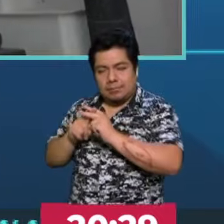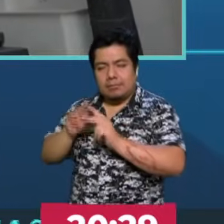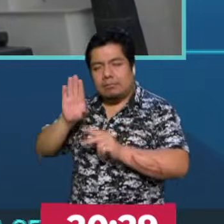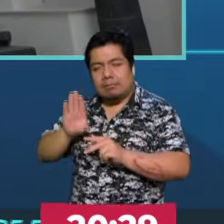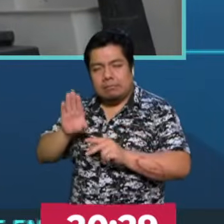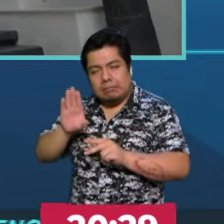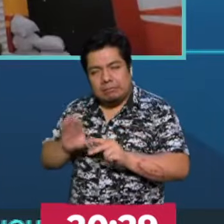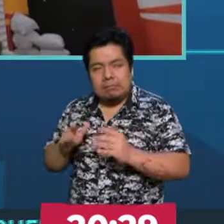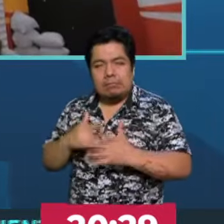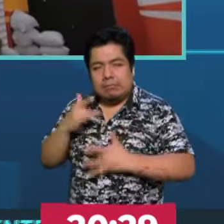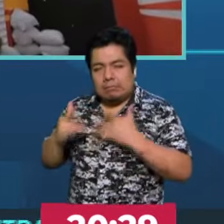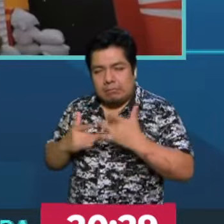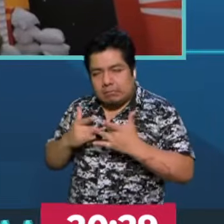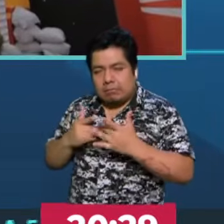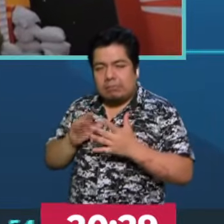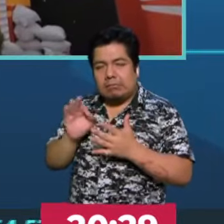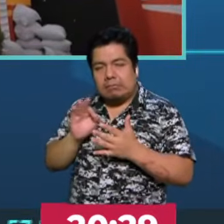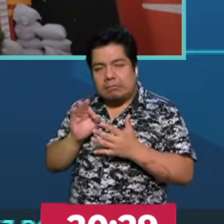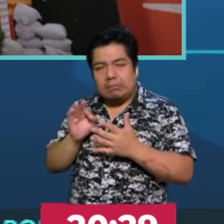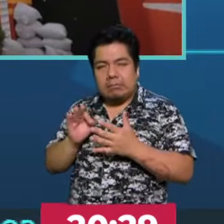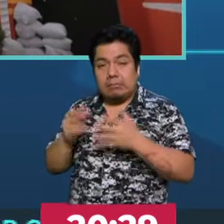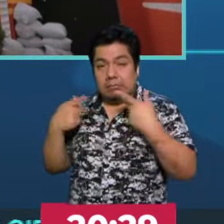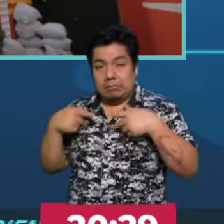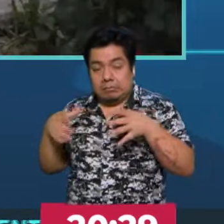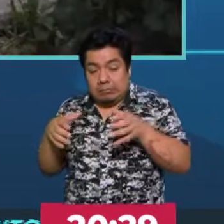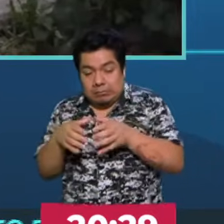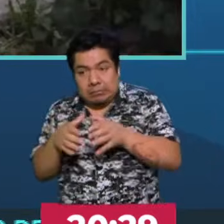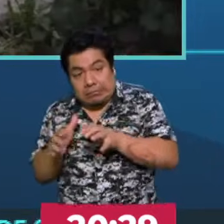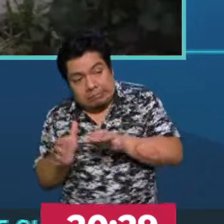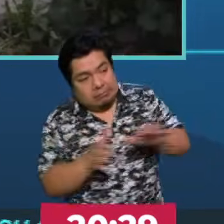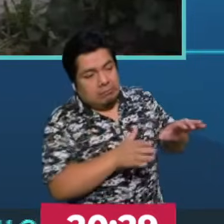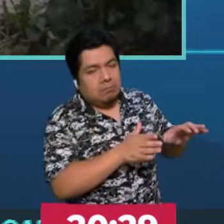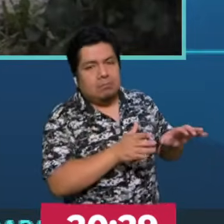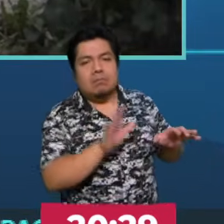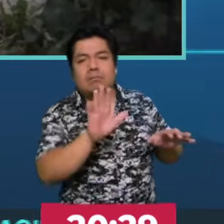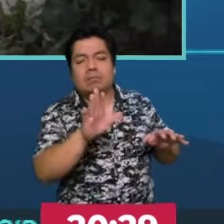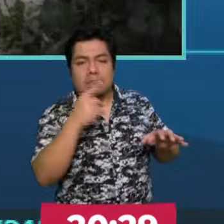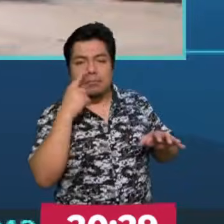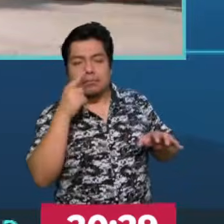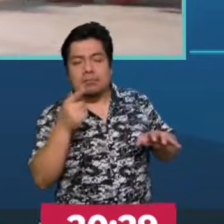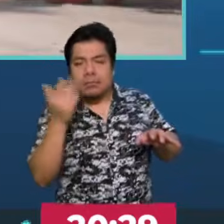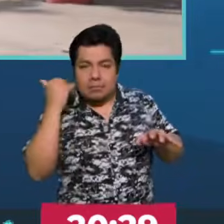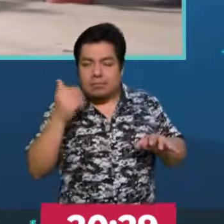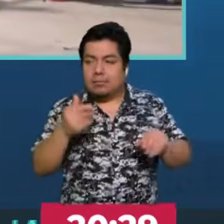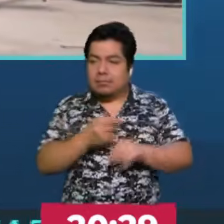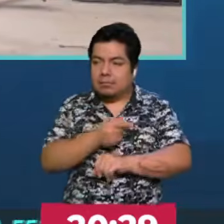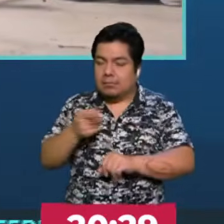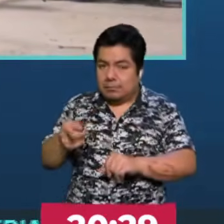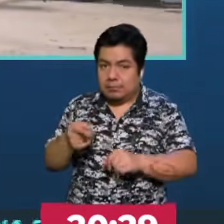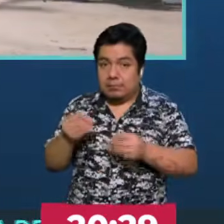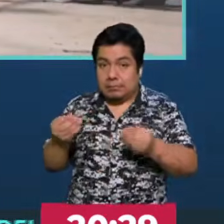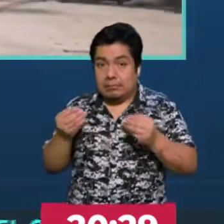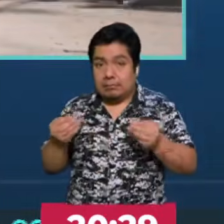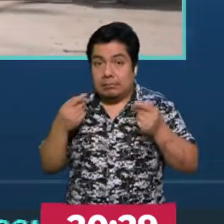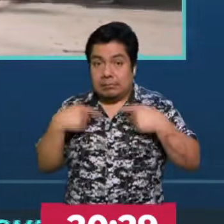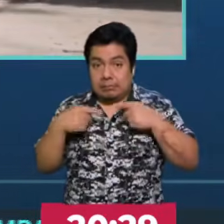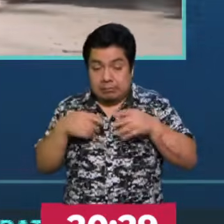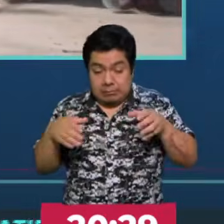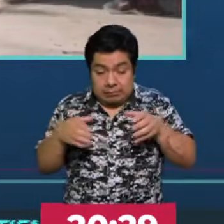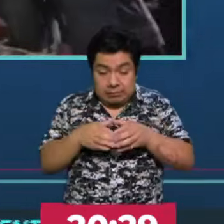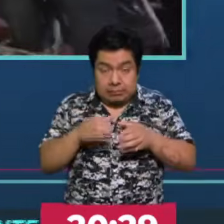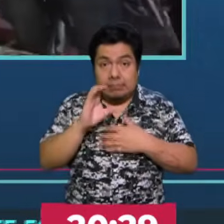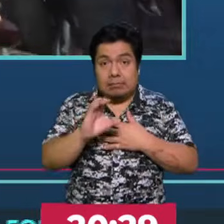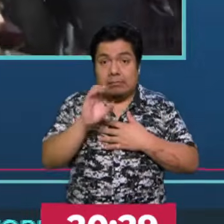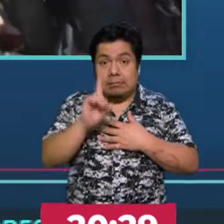hubiera digamos, tal cual desplazamiento de la población, y algo que ha ocurrido es que el número de población de la Ciudad de